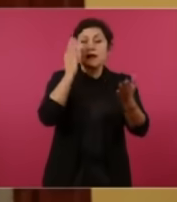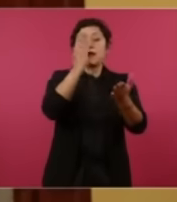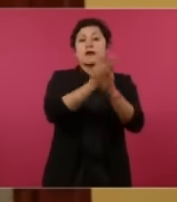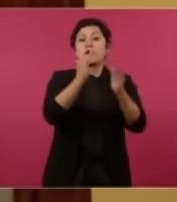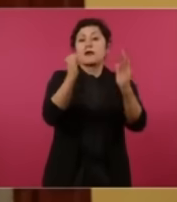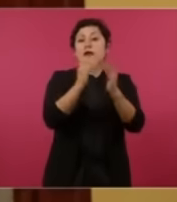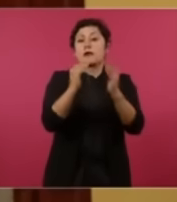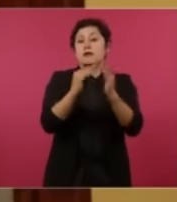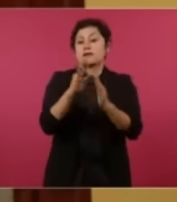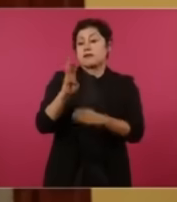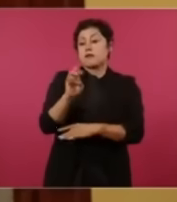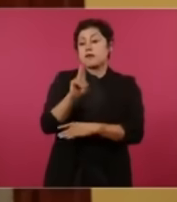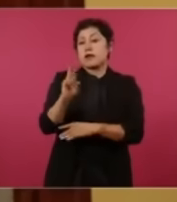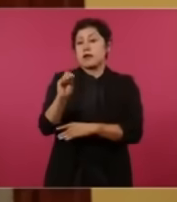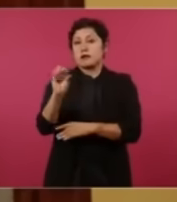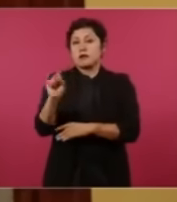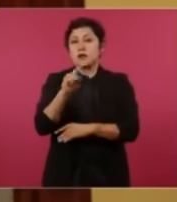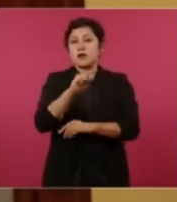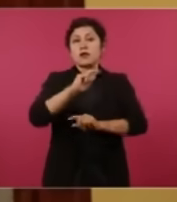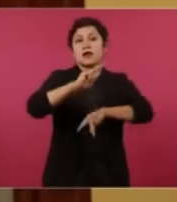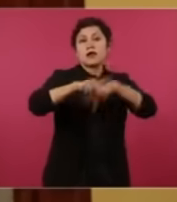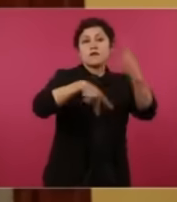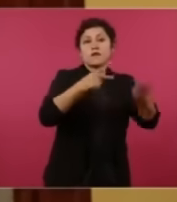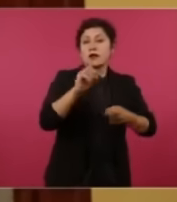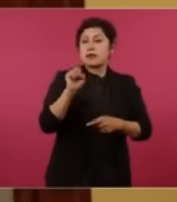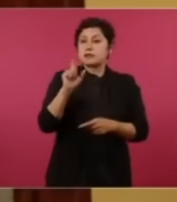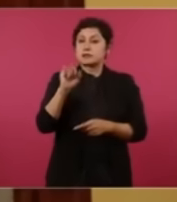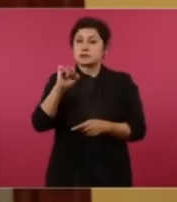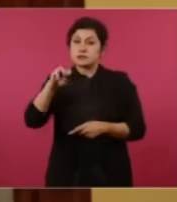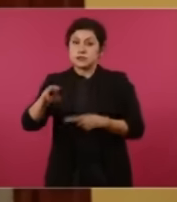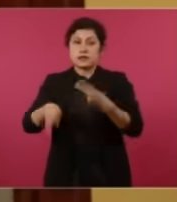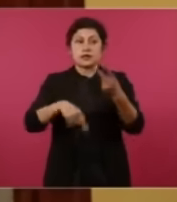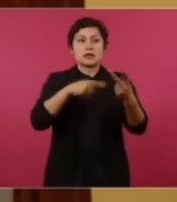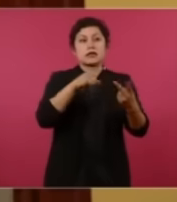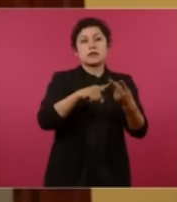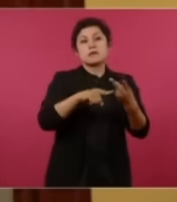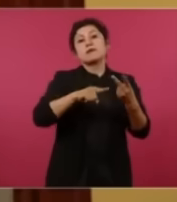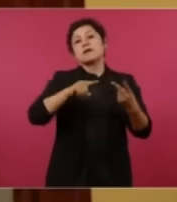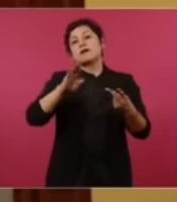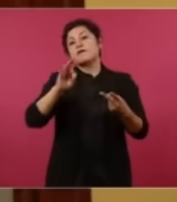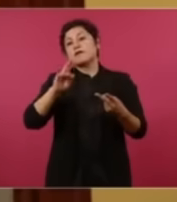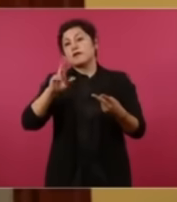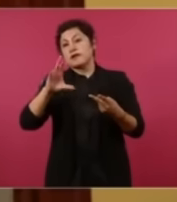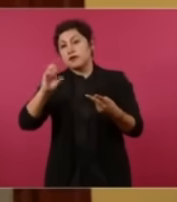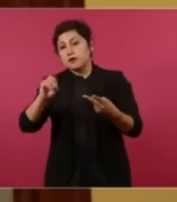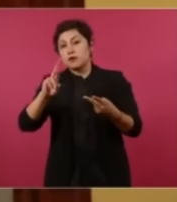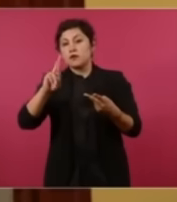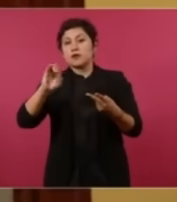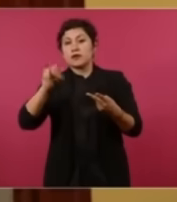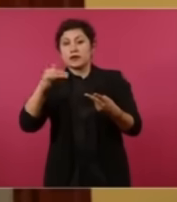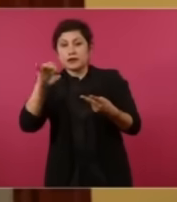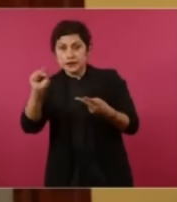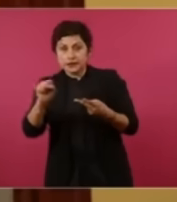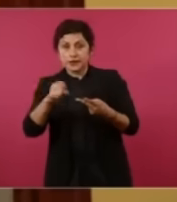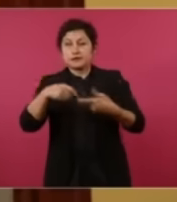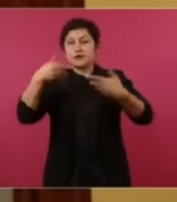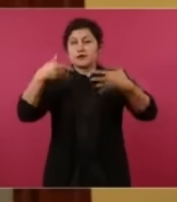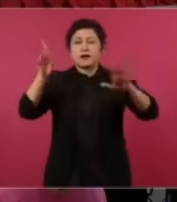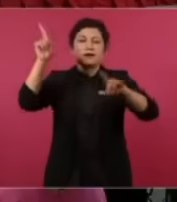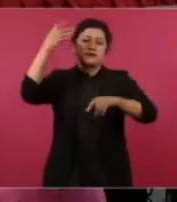Estuvieron algunas personalidades como Carlos Slim, Federico Reyes Heroles. Ya te imaginarás.